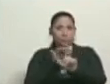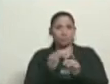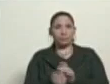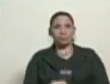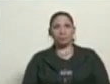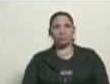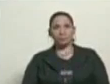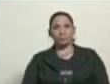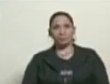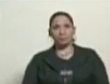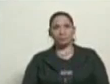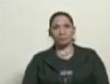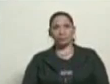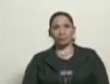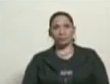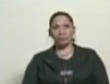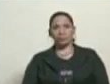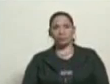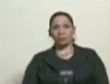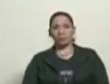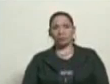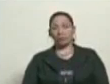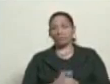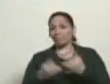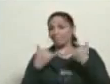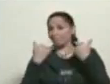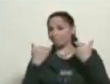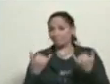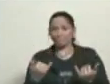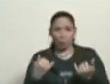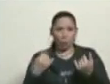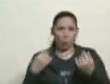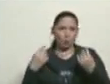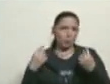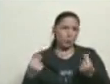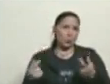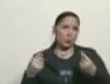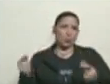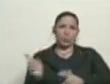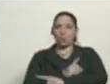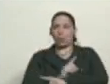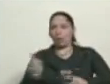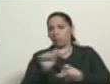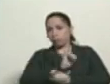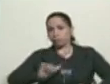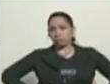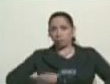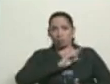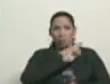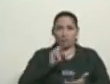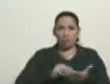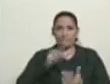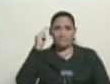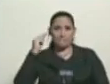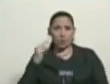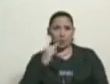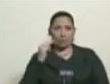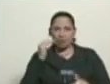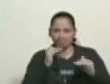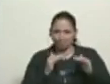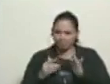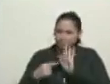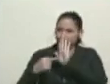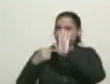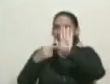Y de una vez la Fuerza Armada Nacional Bolivariana, cohesionada, como se muestra el